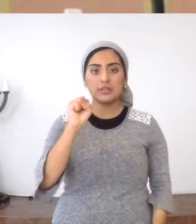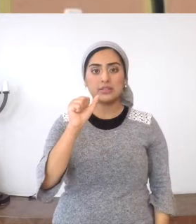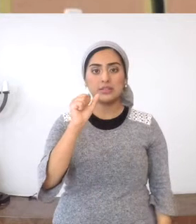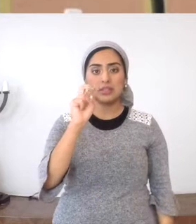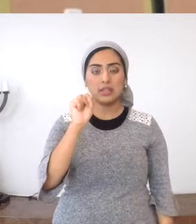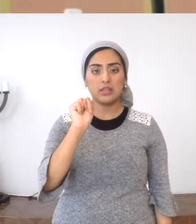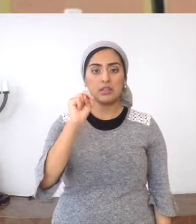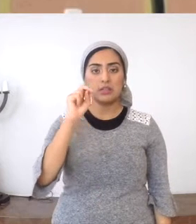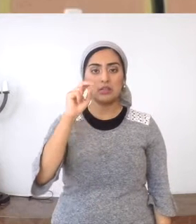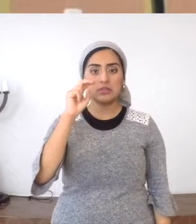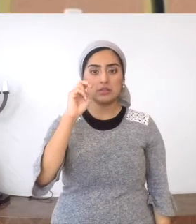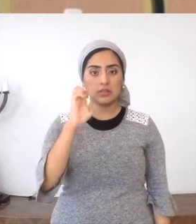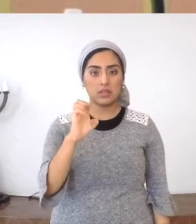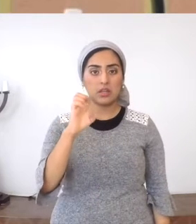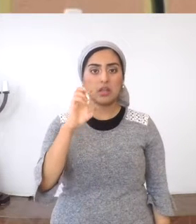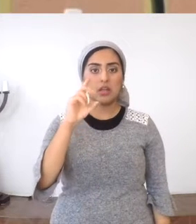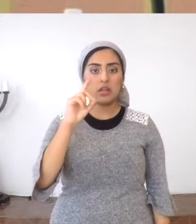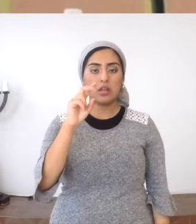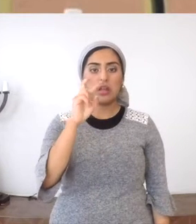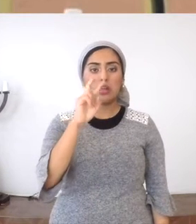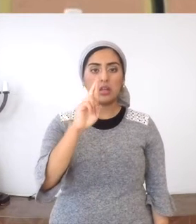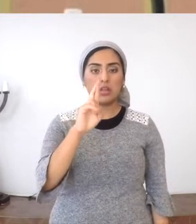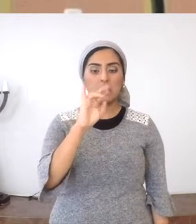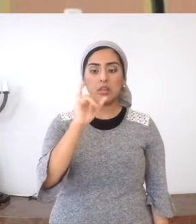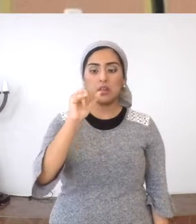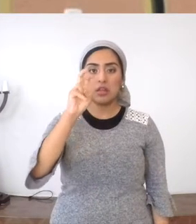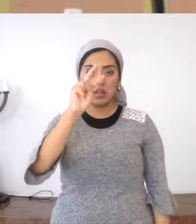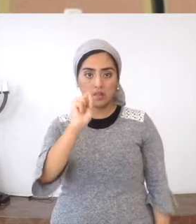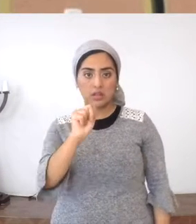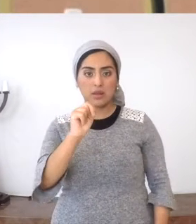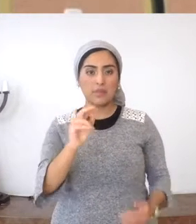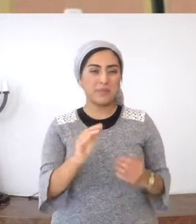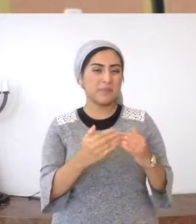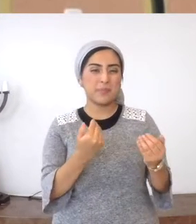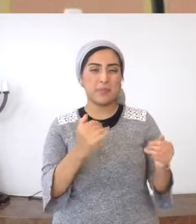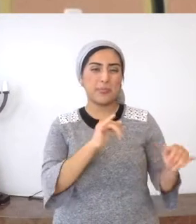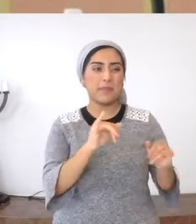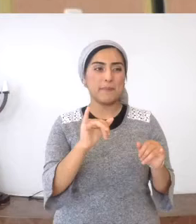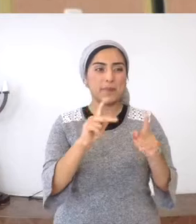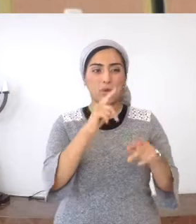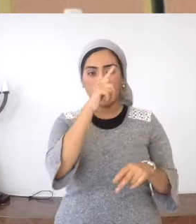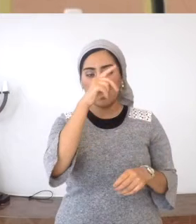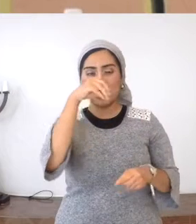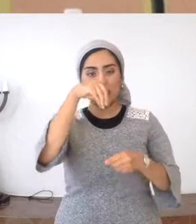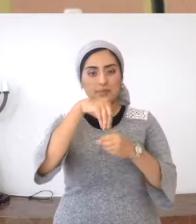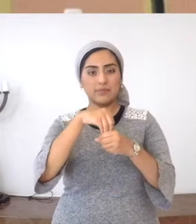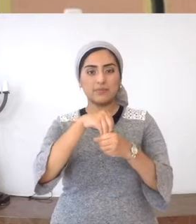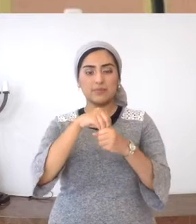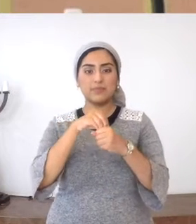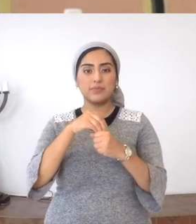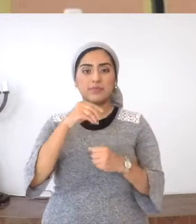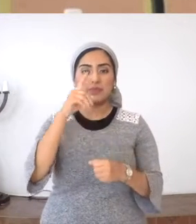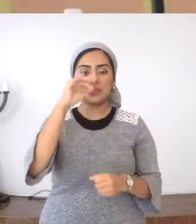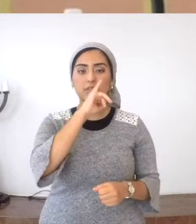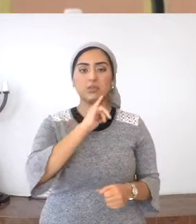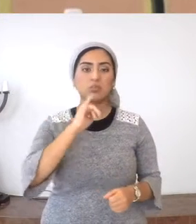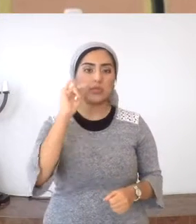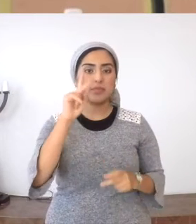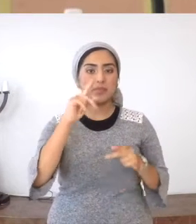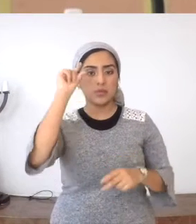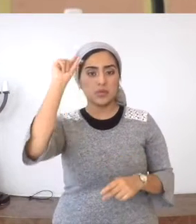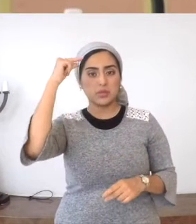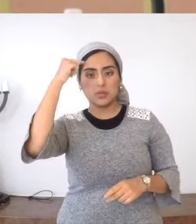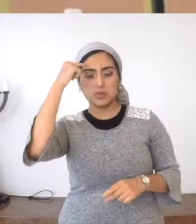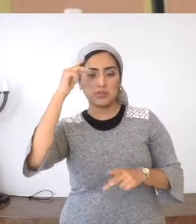Entre el mismo Sanedrín Y para que se entienda Es como si fuera La Cámara de Diputados Aparte de Sanedrín La Cámara de Senadores Y